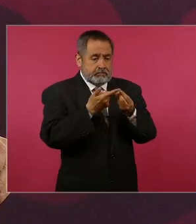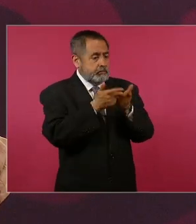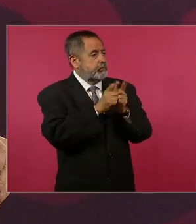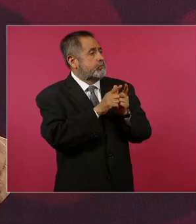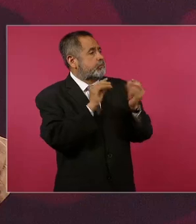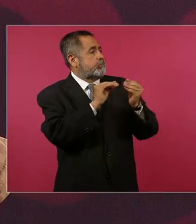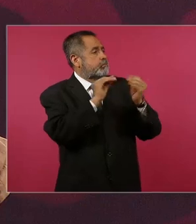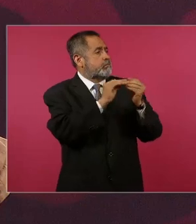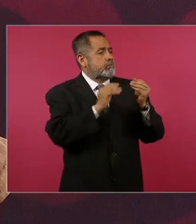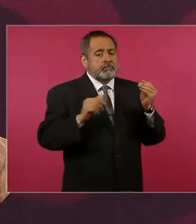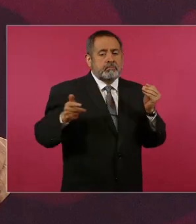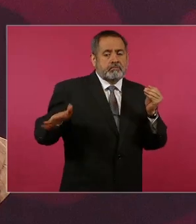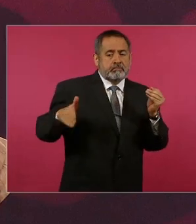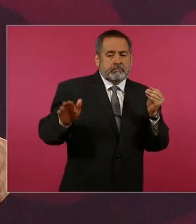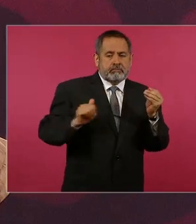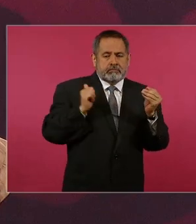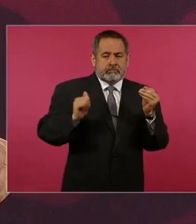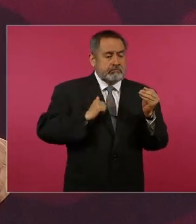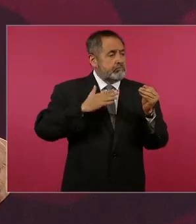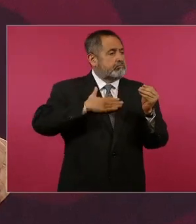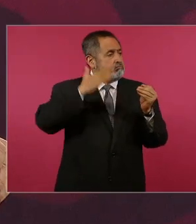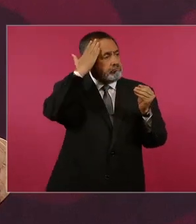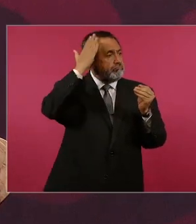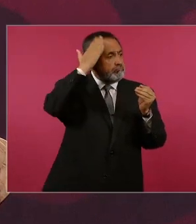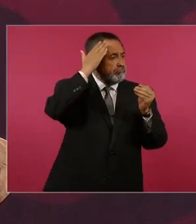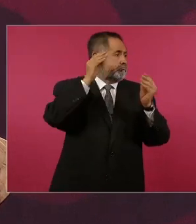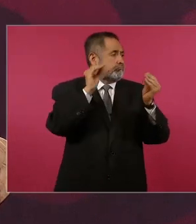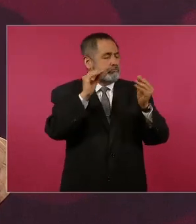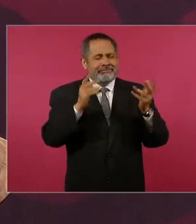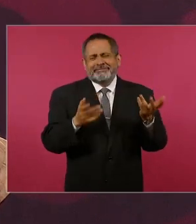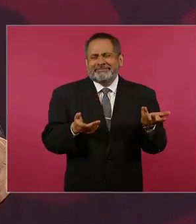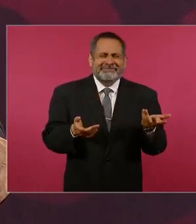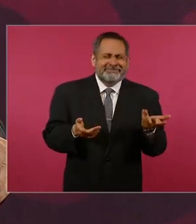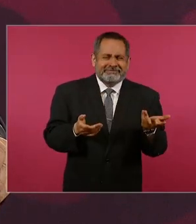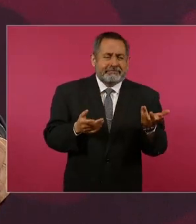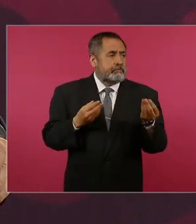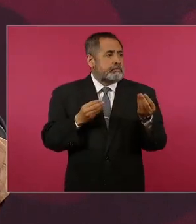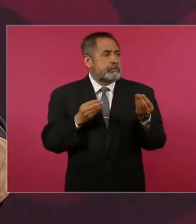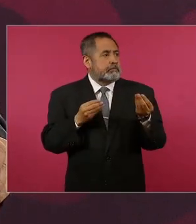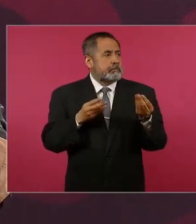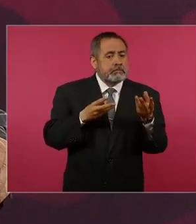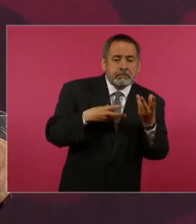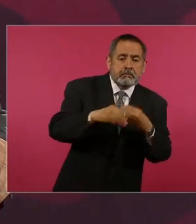Ya se vuelven líderes políticos, parlamentarios,